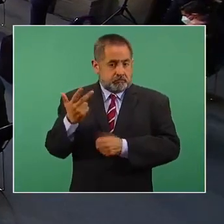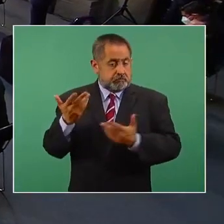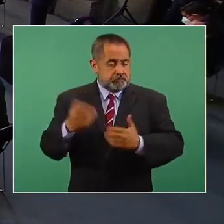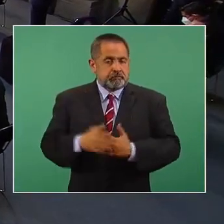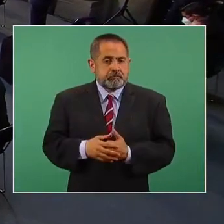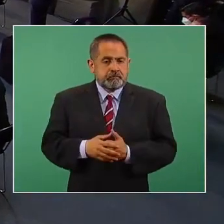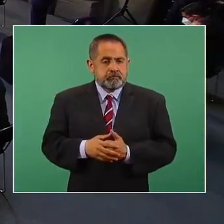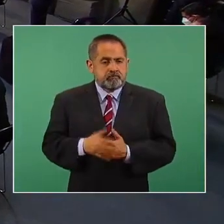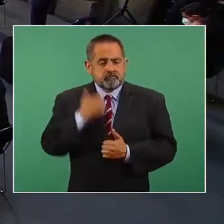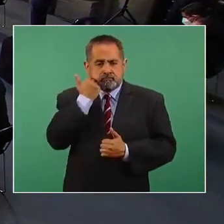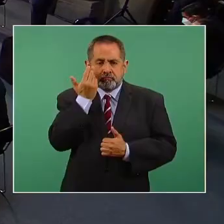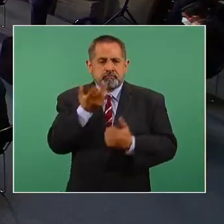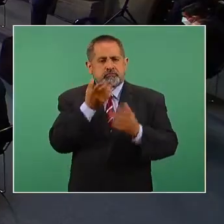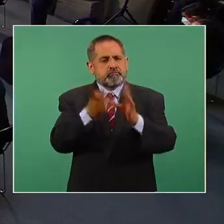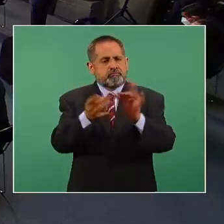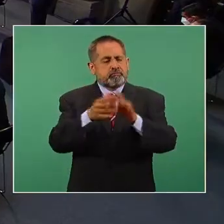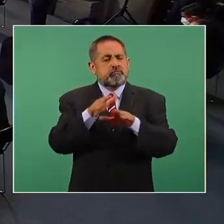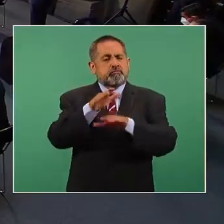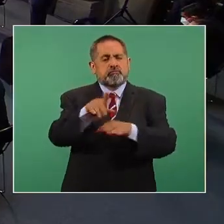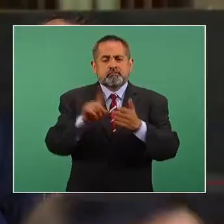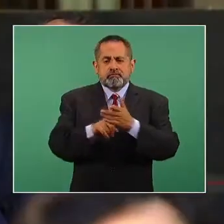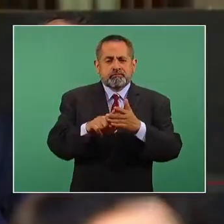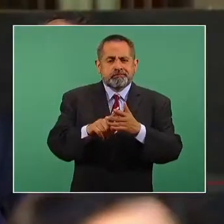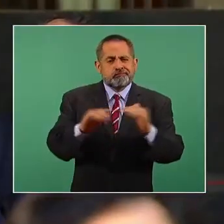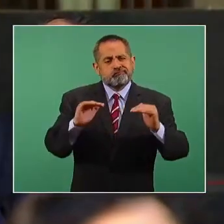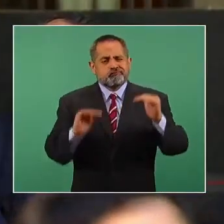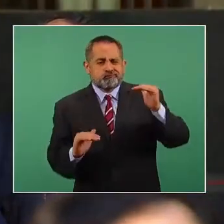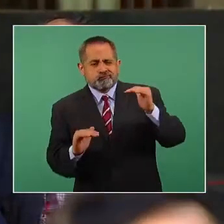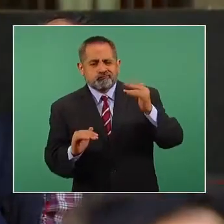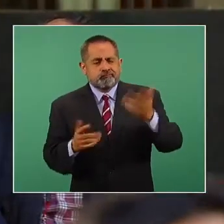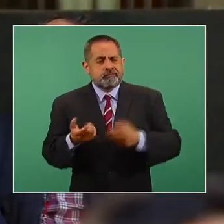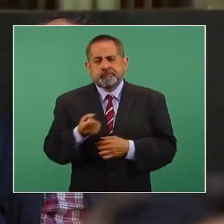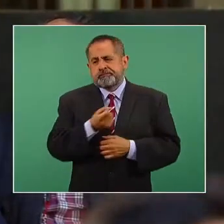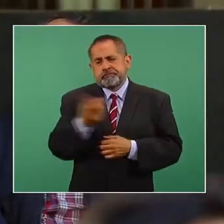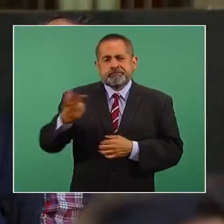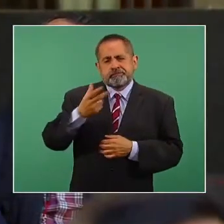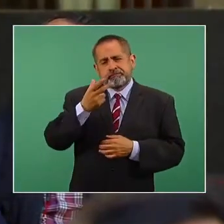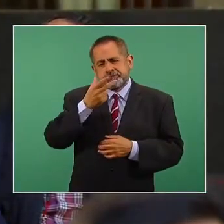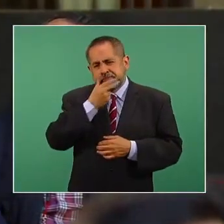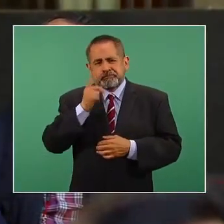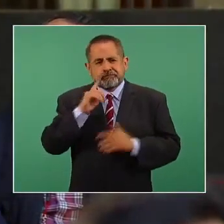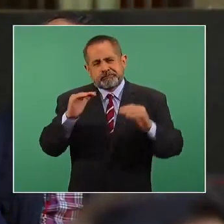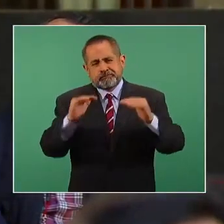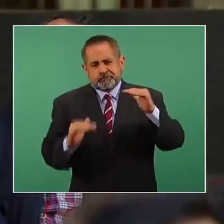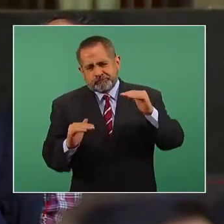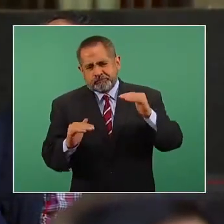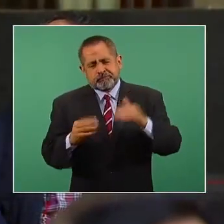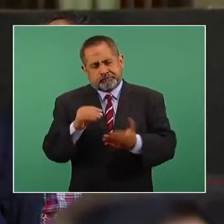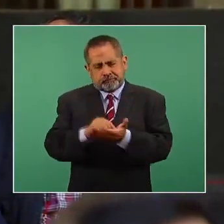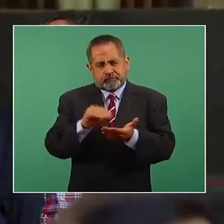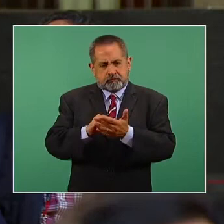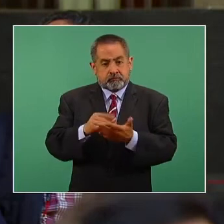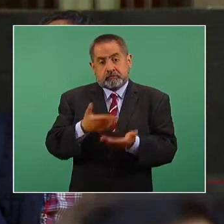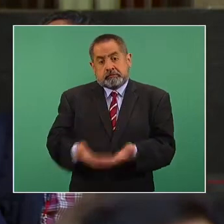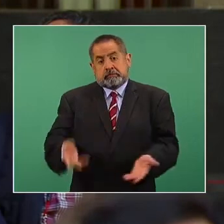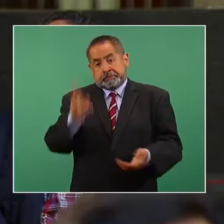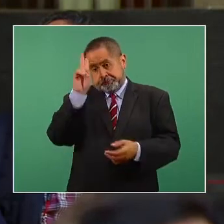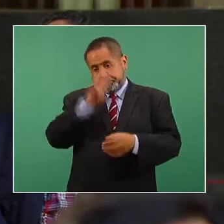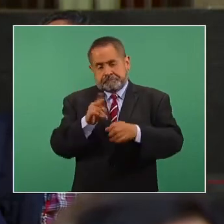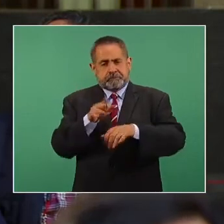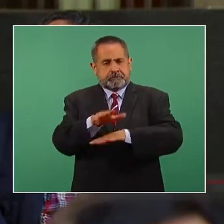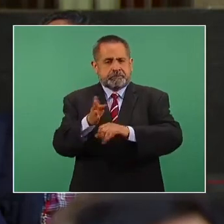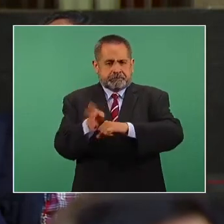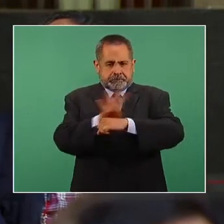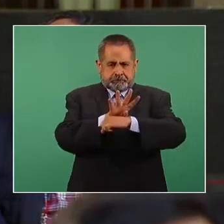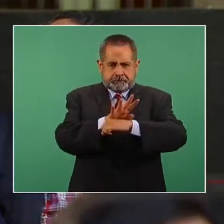que es la brecha laboral y en particular de género que ha vivido el país y que vive el mundo hoy con la pandemia de COVID-19.